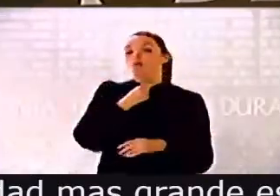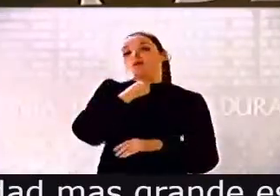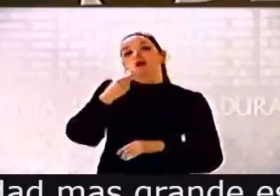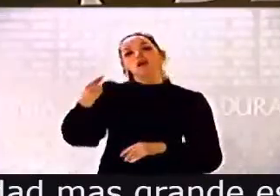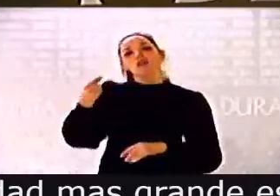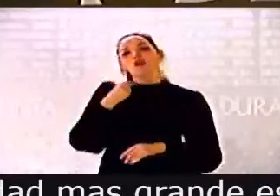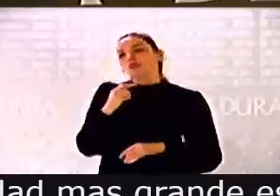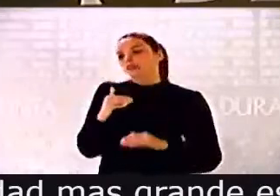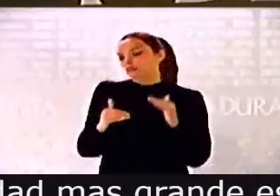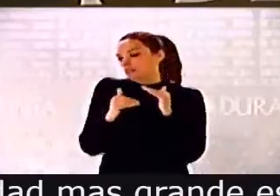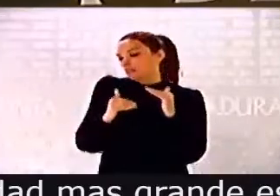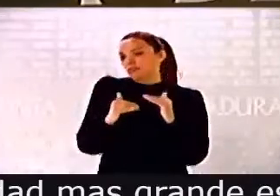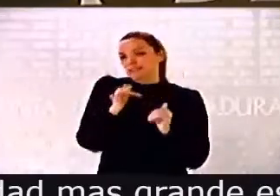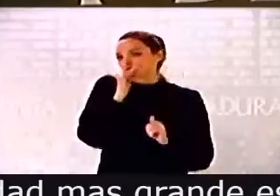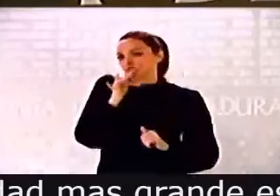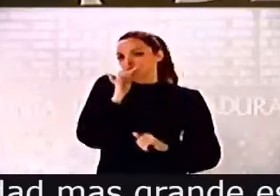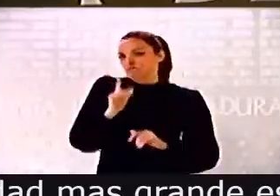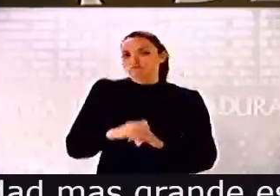se acerca